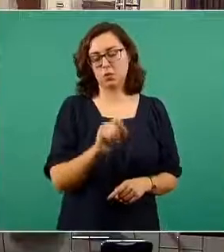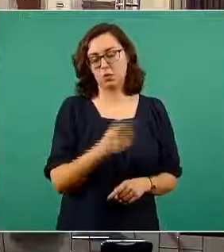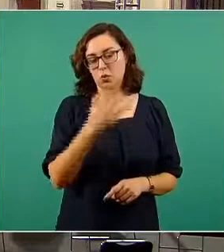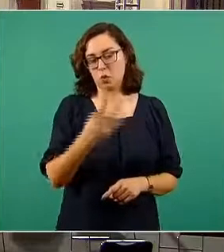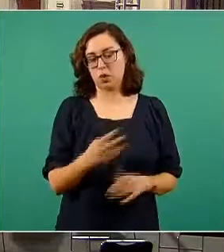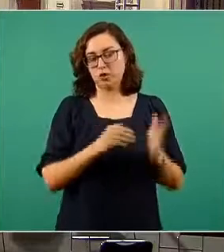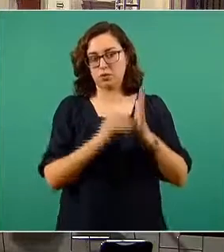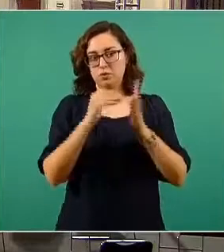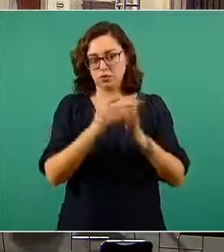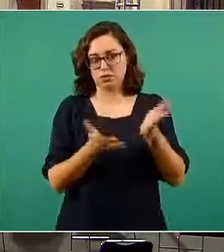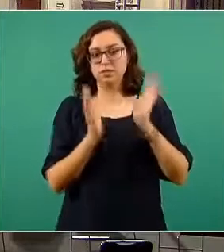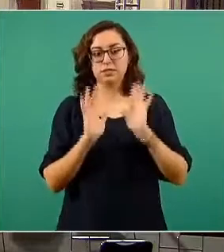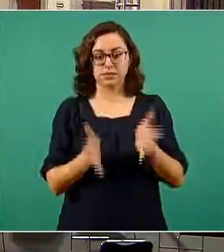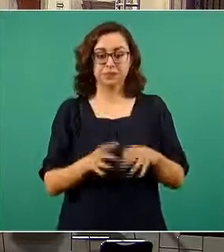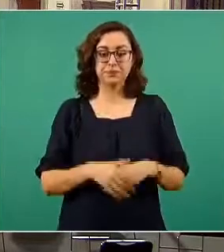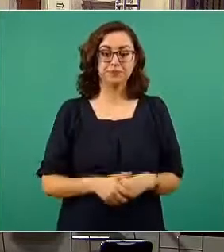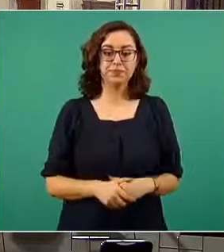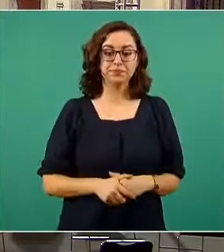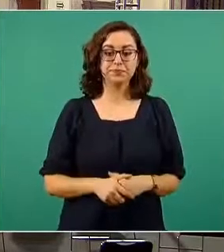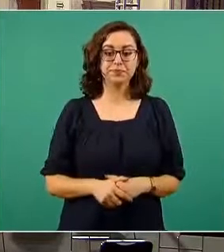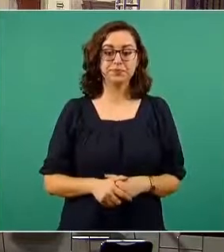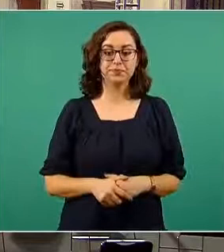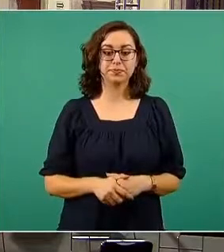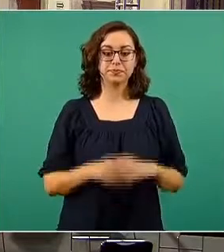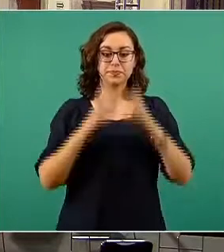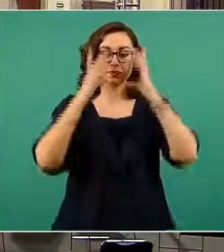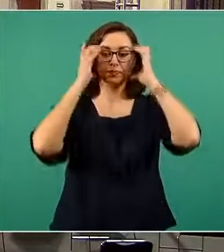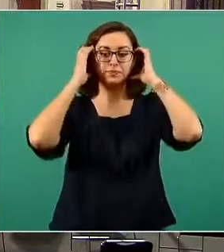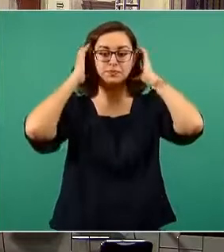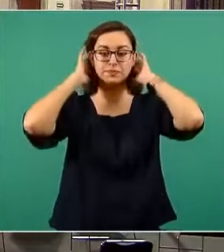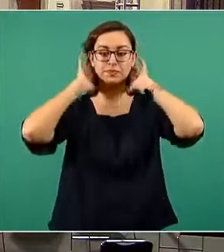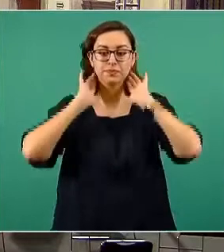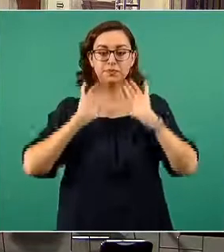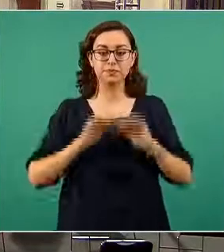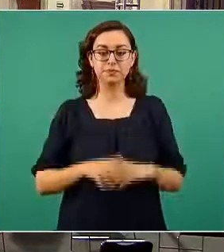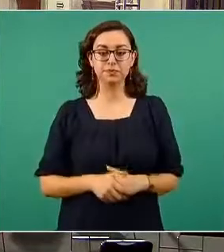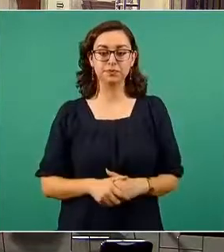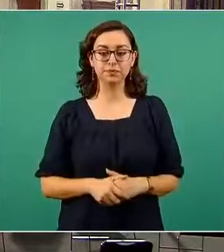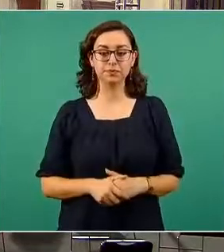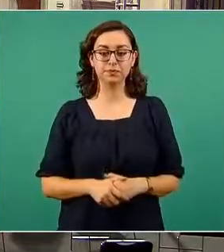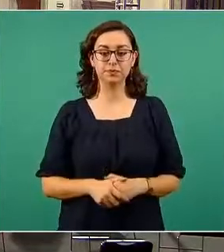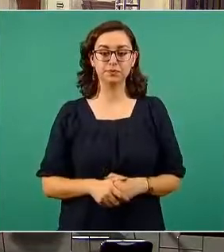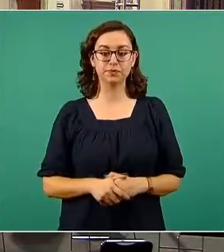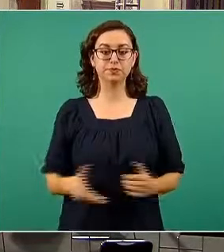¿no? Y en la última diapositiva, siempre también